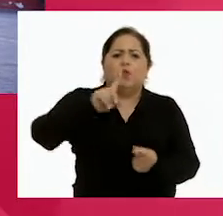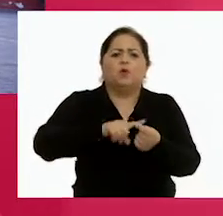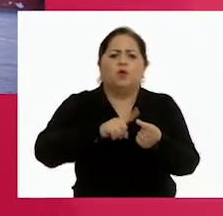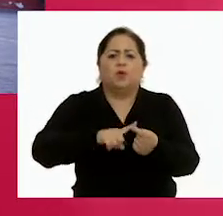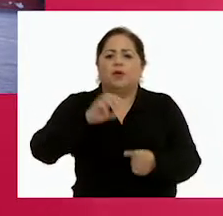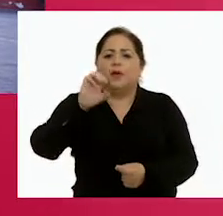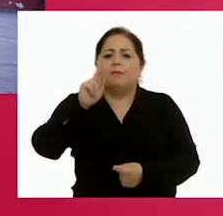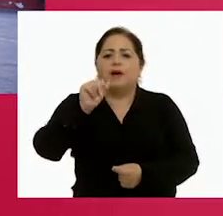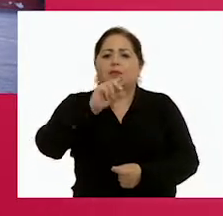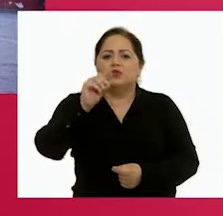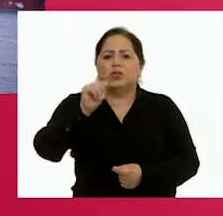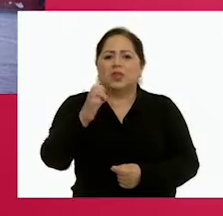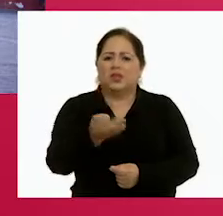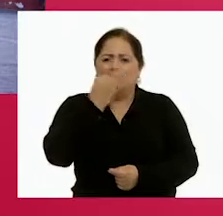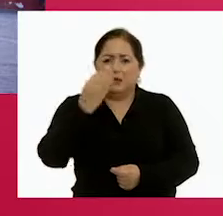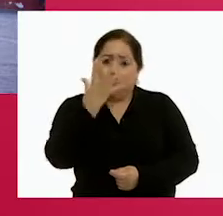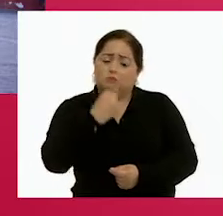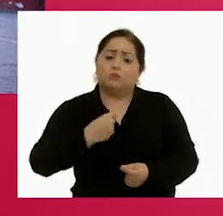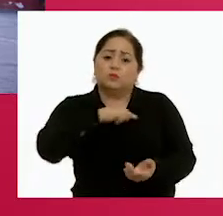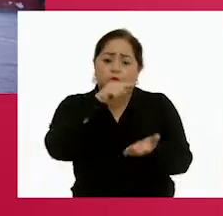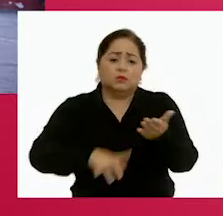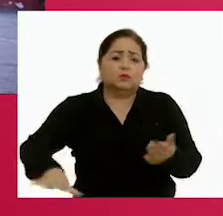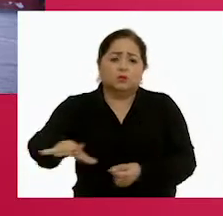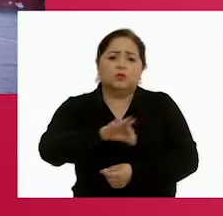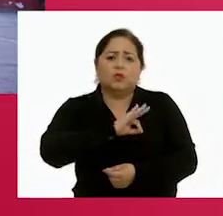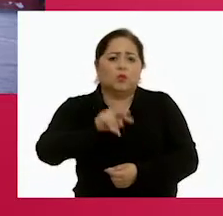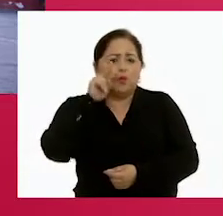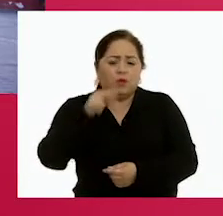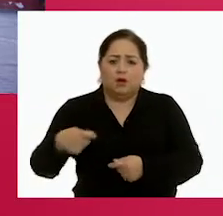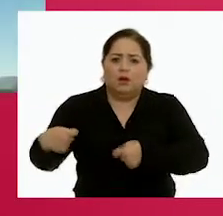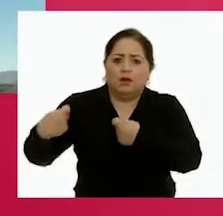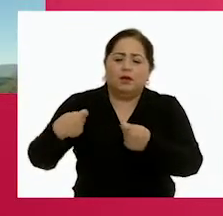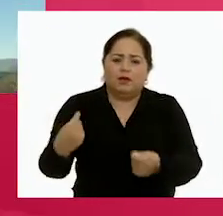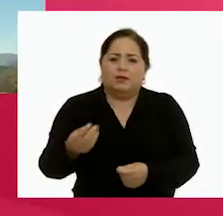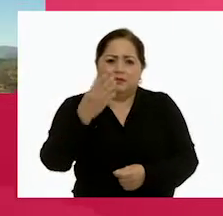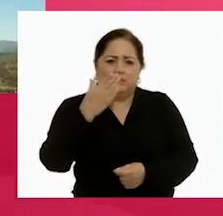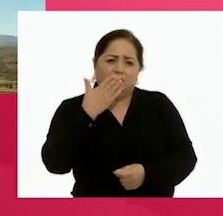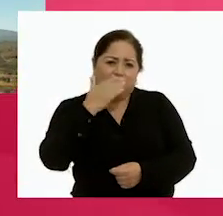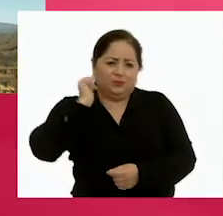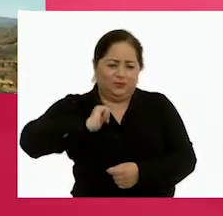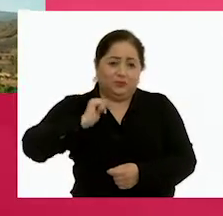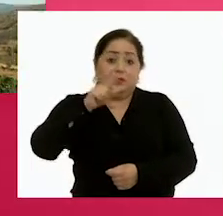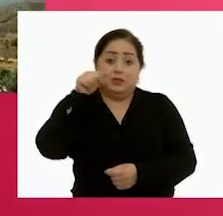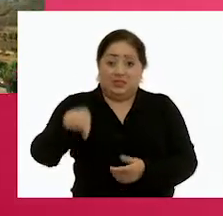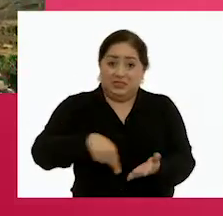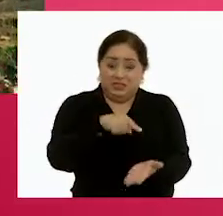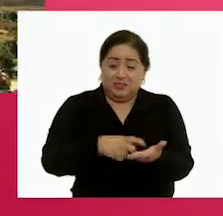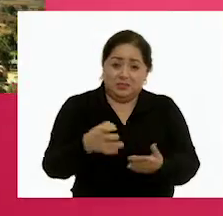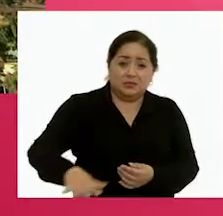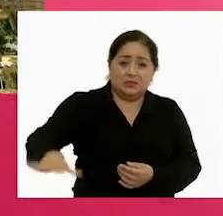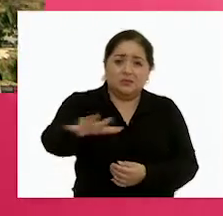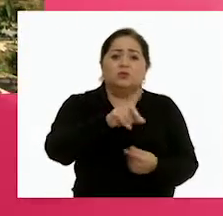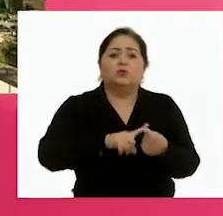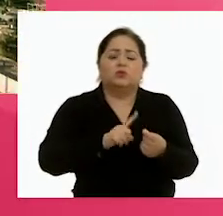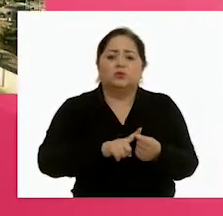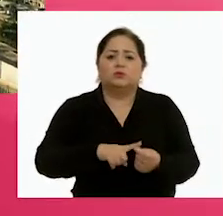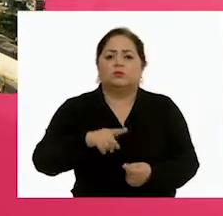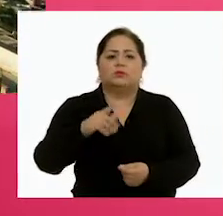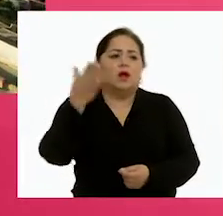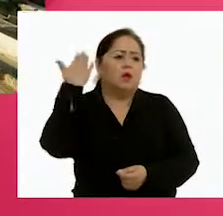el epazote, un hermoso lugar donde se puede apreciar la herencia mestiza. Epazoyucan es un poblado donde se establecieron los